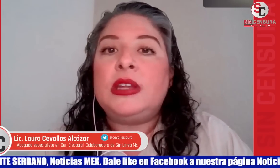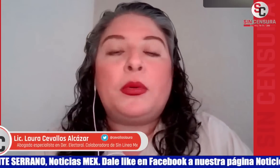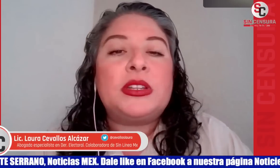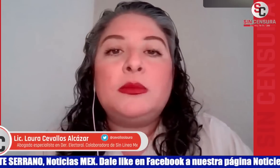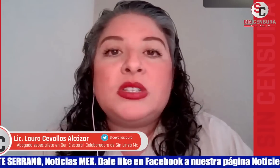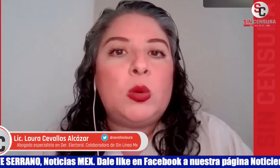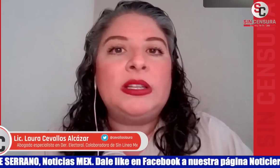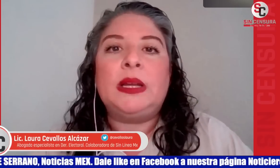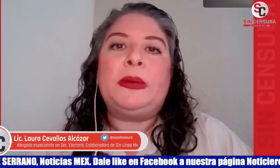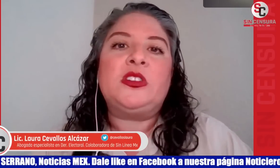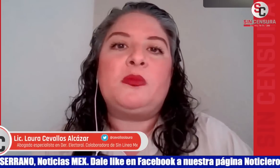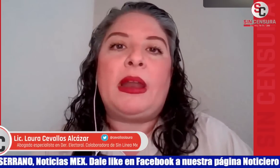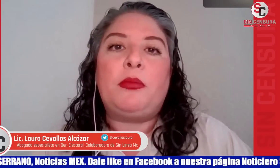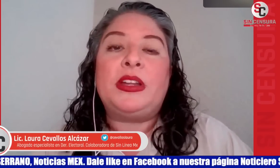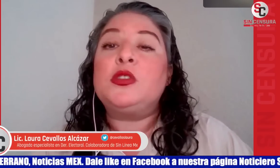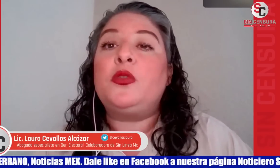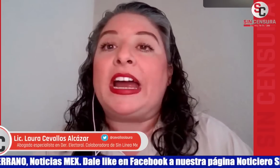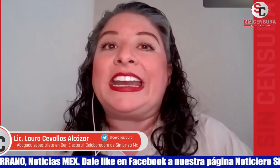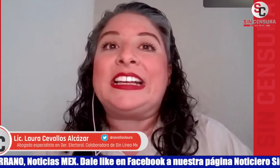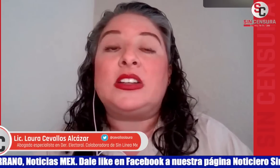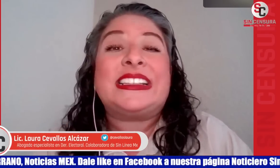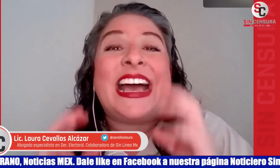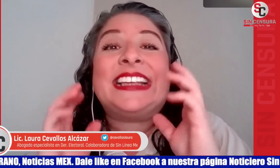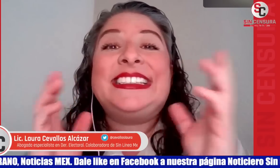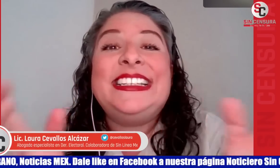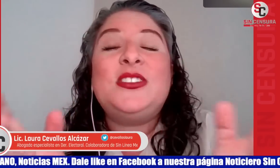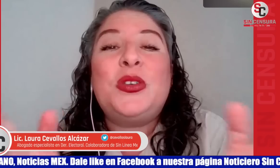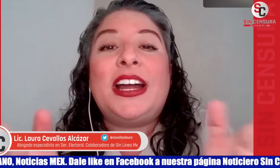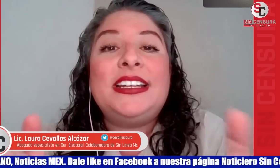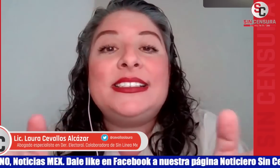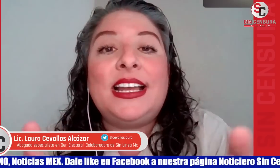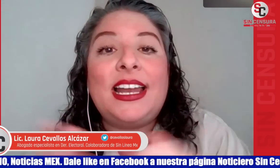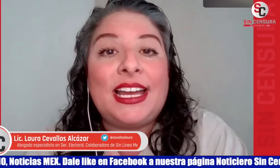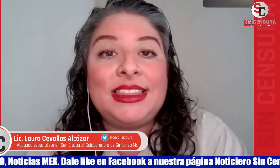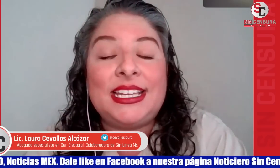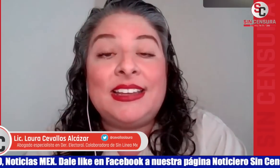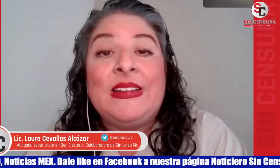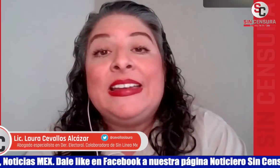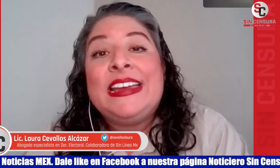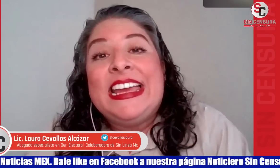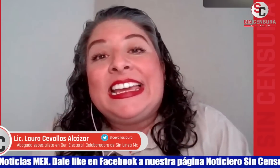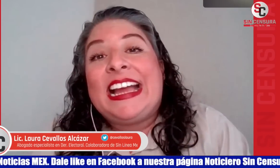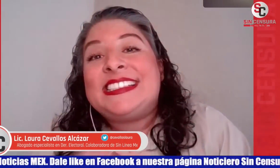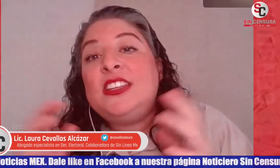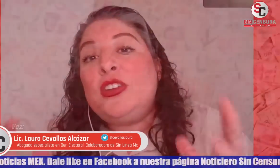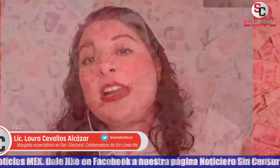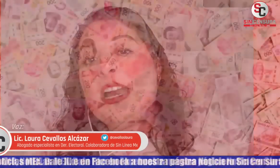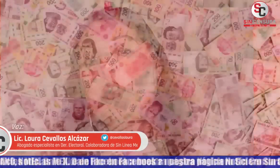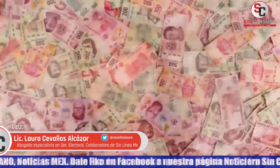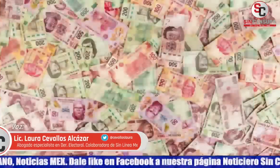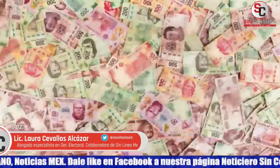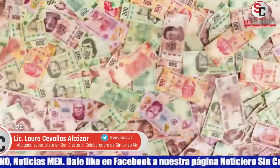en donde aportemos 50 pesos para poder sufragar? Así se organiza la gente. Que al